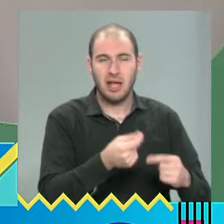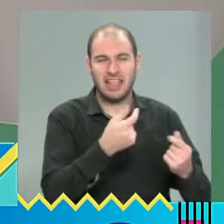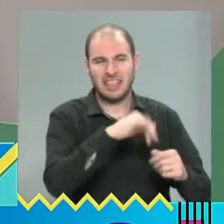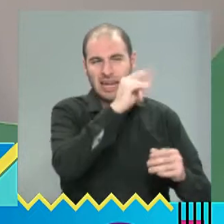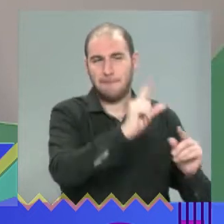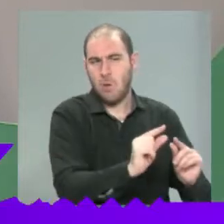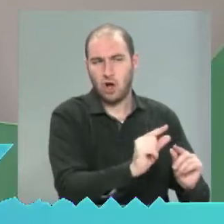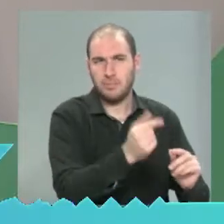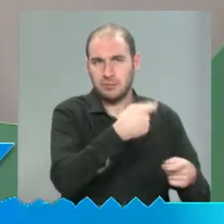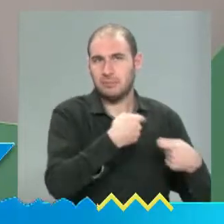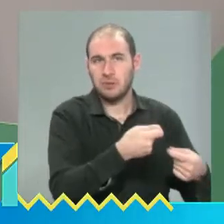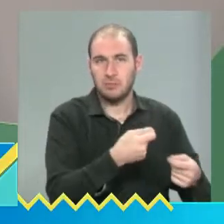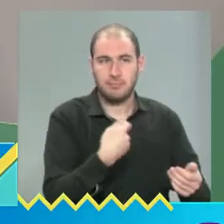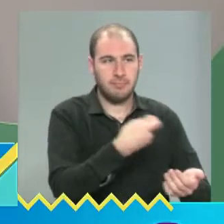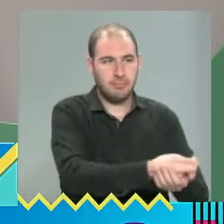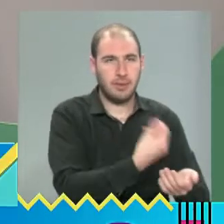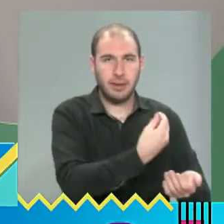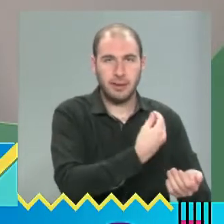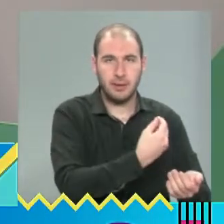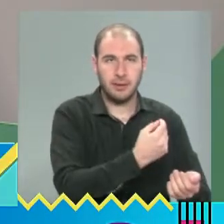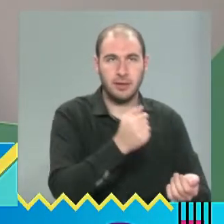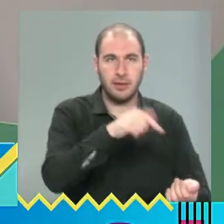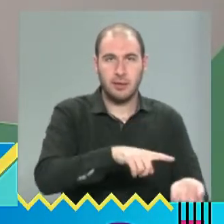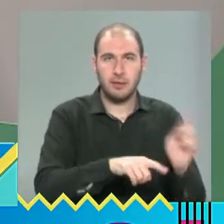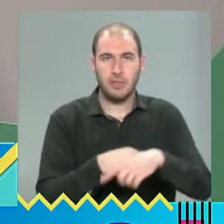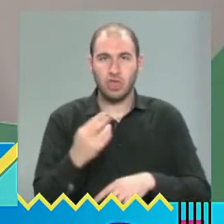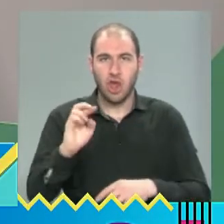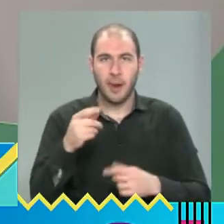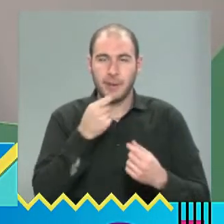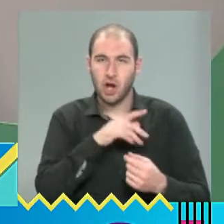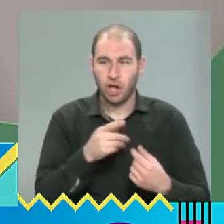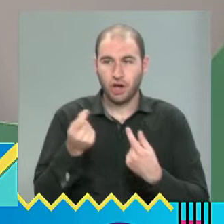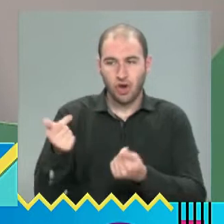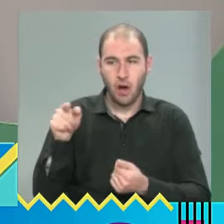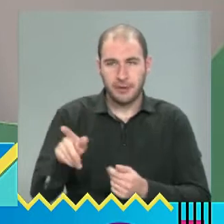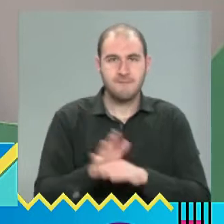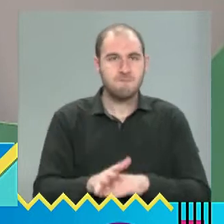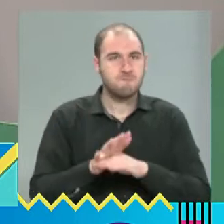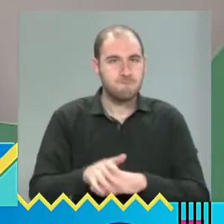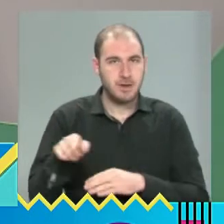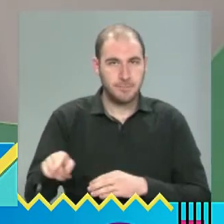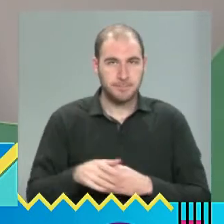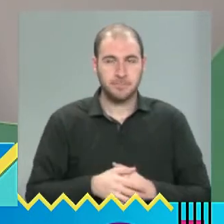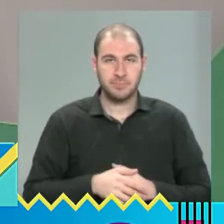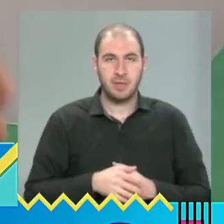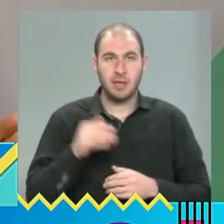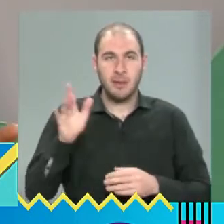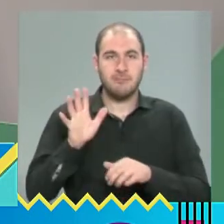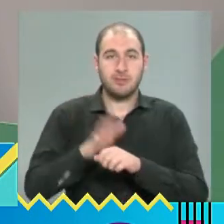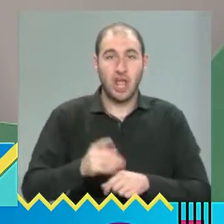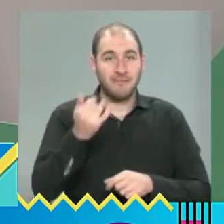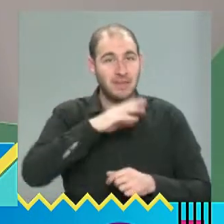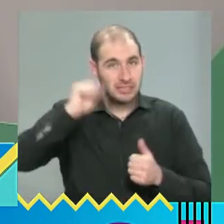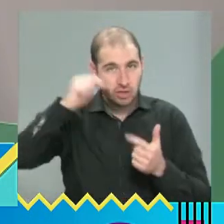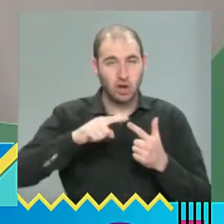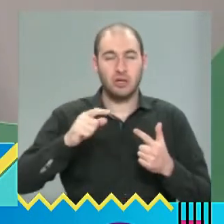interés. ¿Qué hace un inversor? Dice, ¿para qué voy a poner plata en Lebacs si es mucho mejor el dólar? Entonces se va al dólar, tenés esa presión. Entonces ya tenés la presión de la